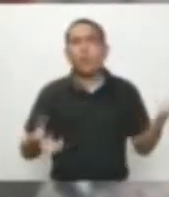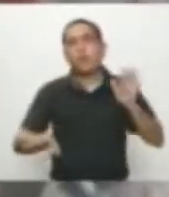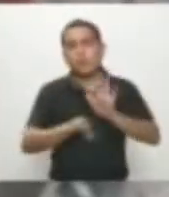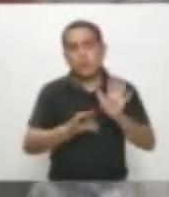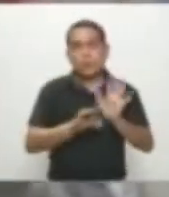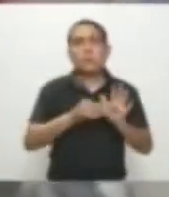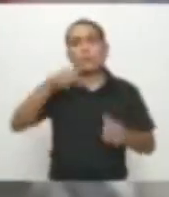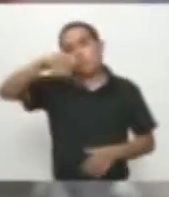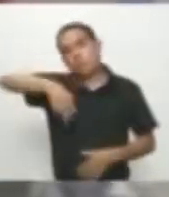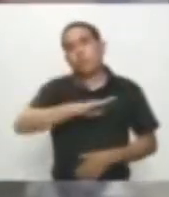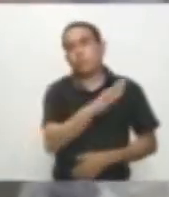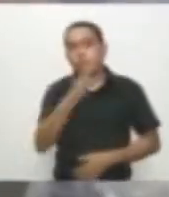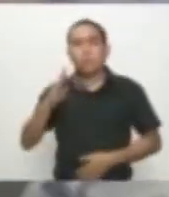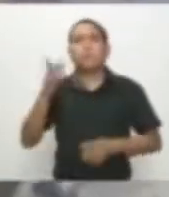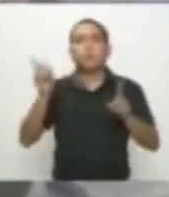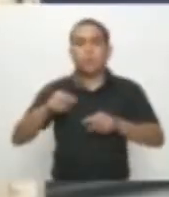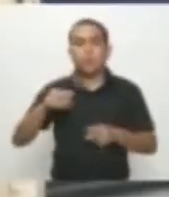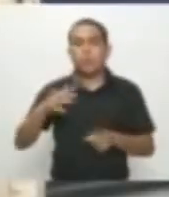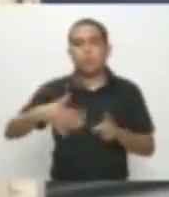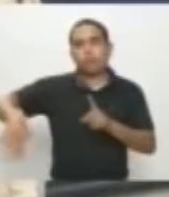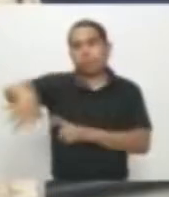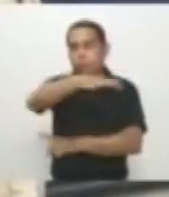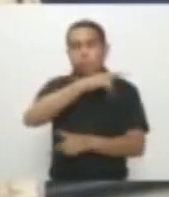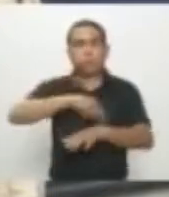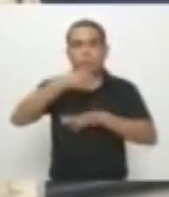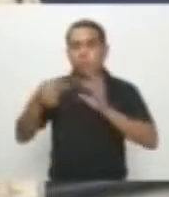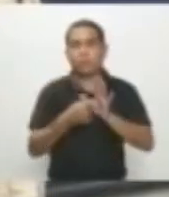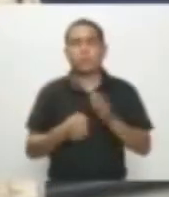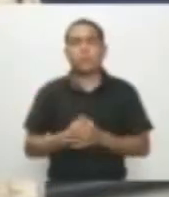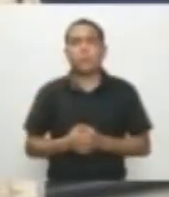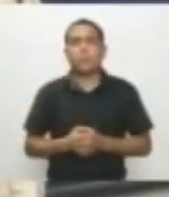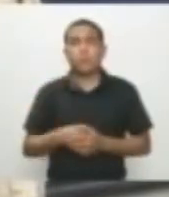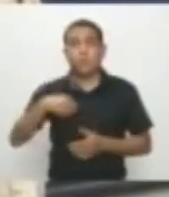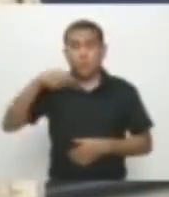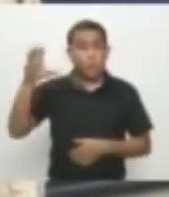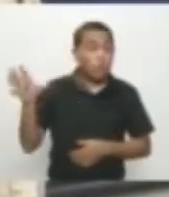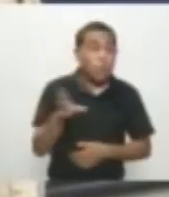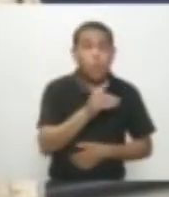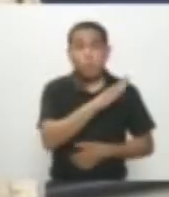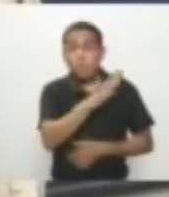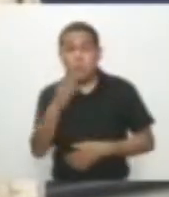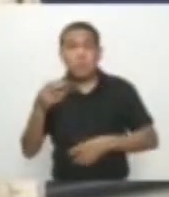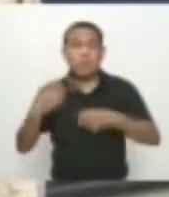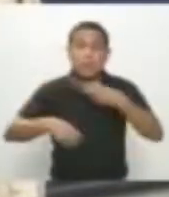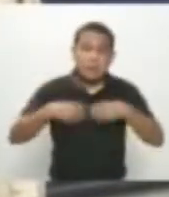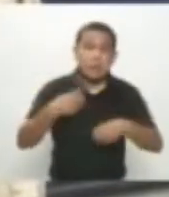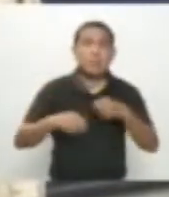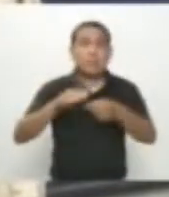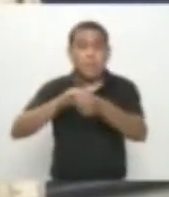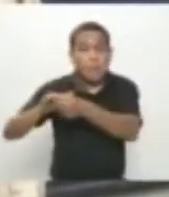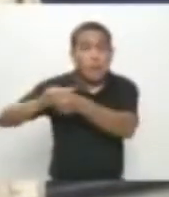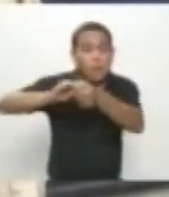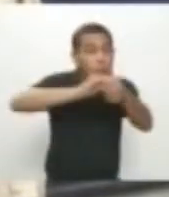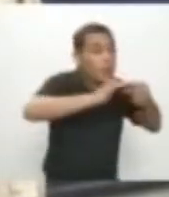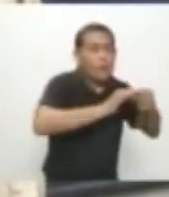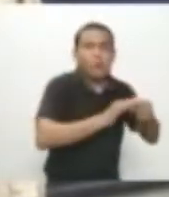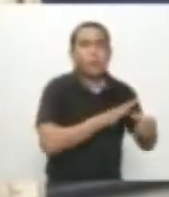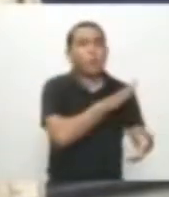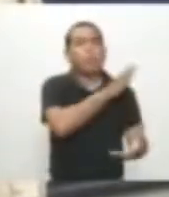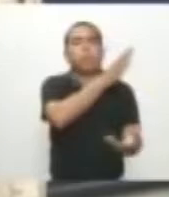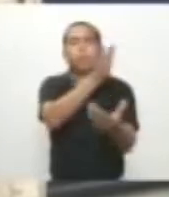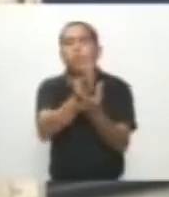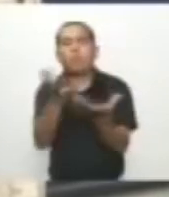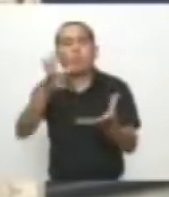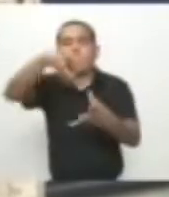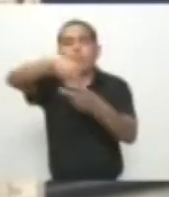en la ciudad de Barranquilla y su área metropolitana. Todo el problema externo que tiene Barranquilla en sus barrios se vino acá a la parte interna del